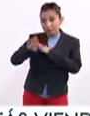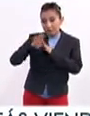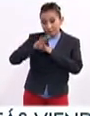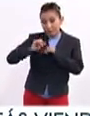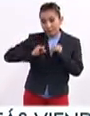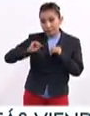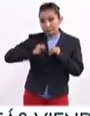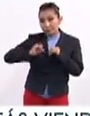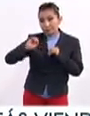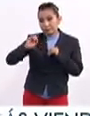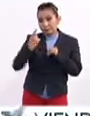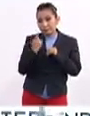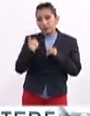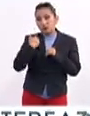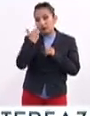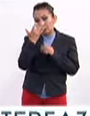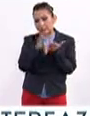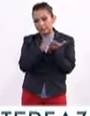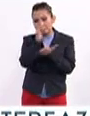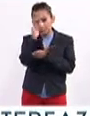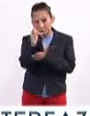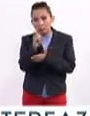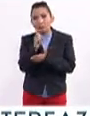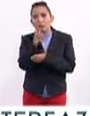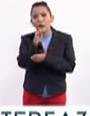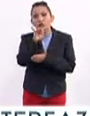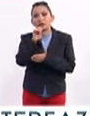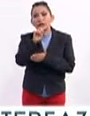siglo XXI. Yo le quiero agradecer mucho,